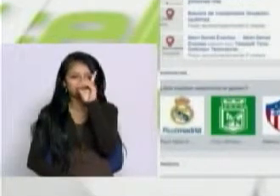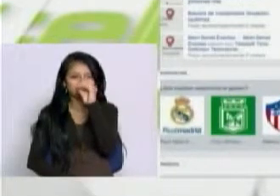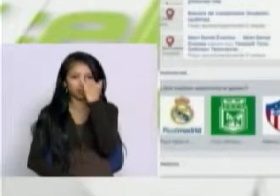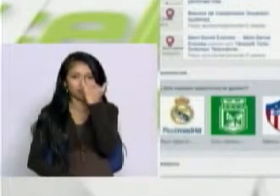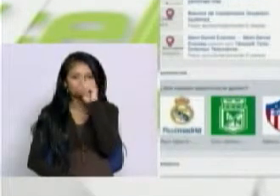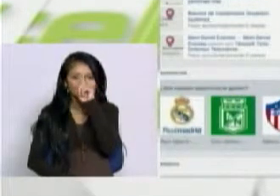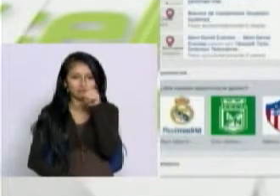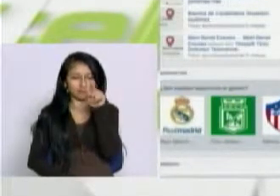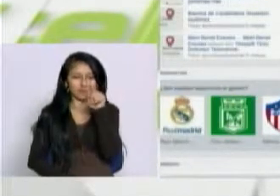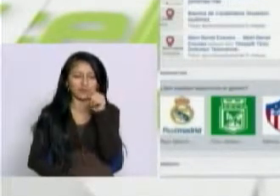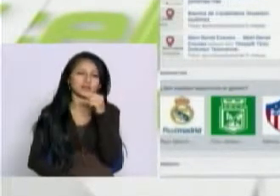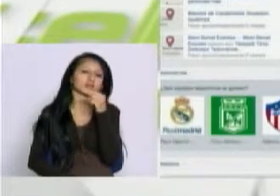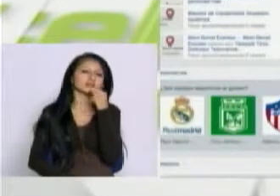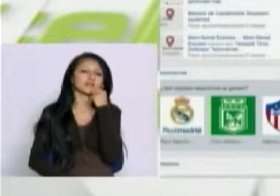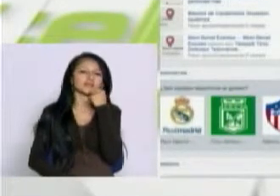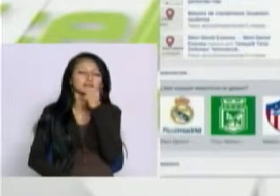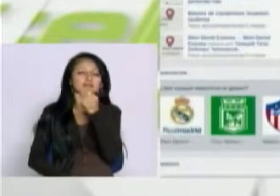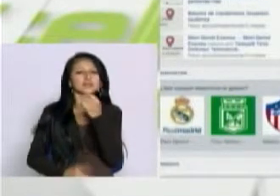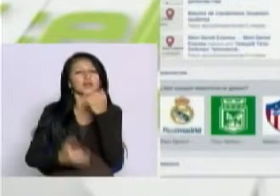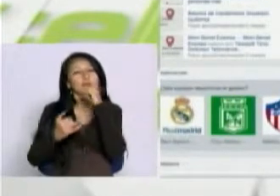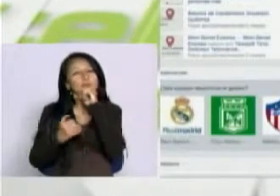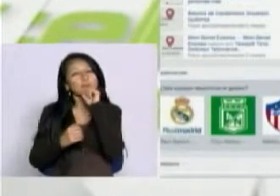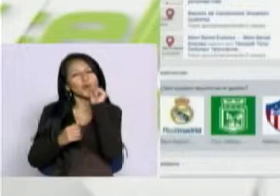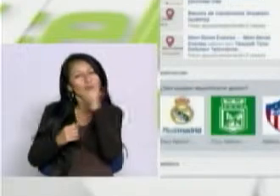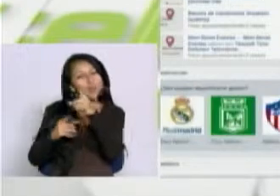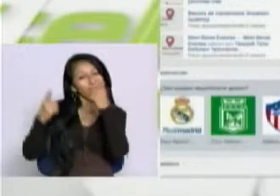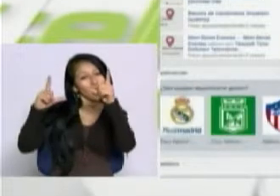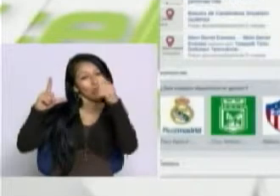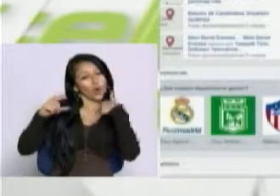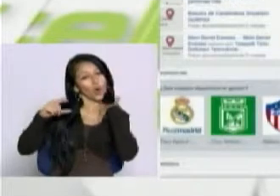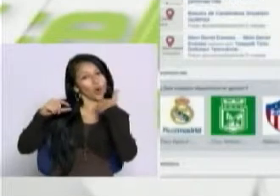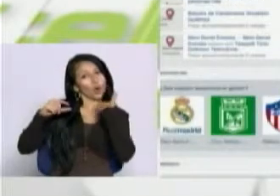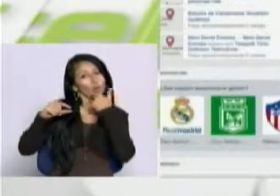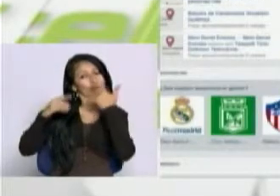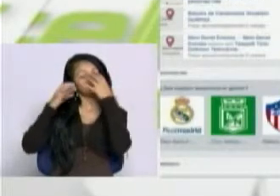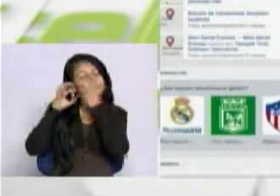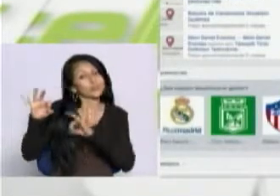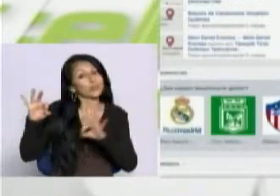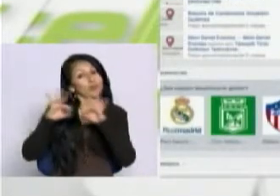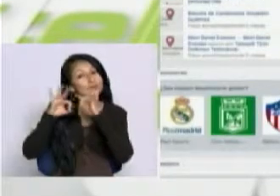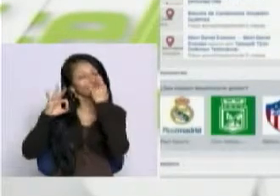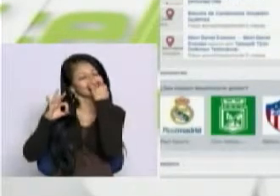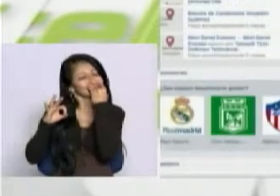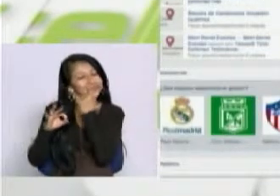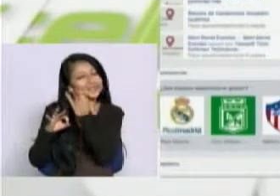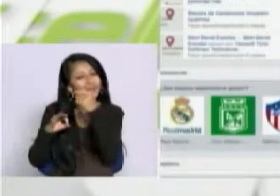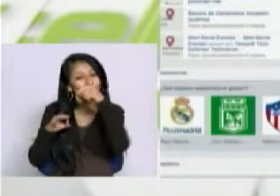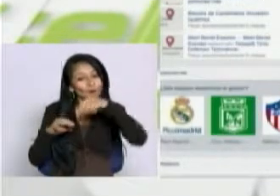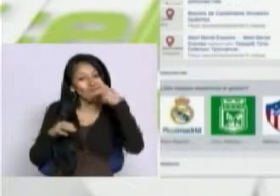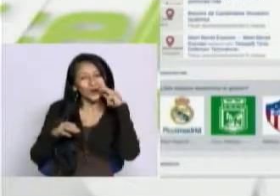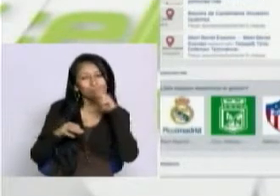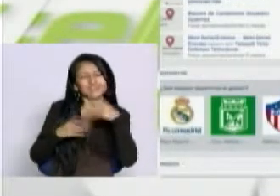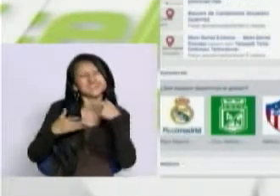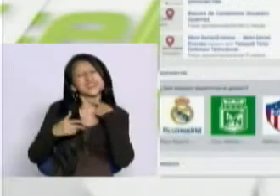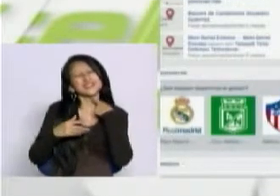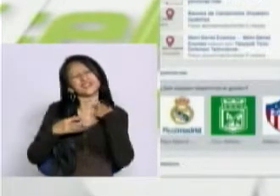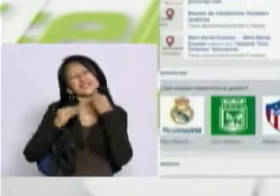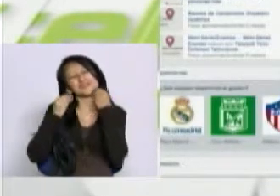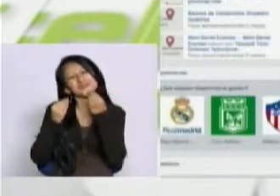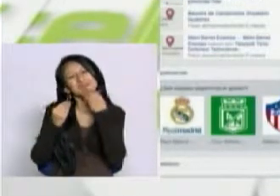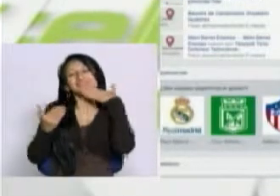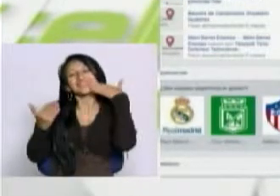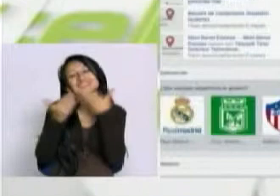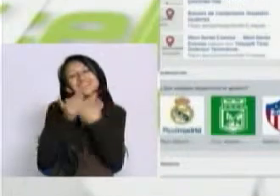TV, defensor del televidente. ¡Qué programa tan interesante y tan importante el de hoy! Lo vi, está de maravilla. Mil